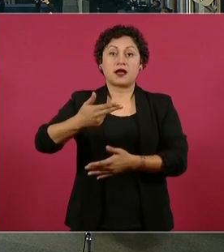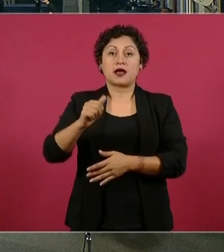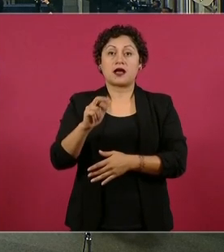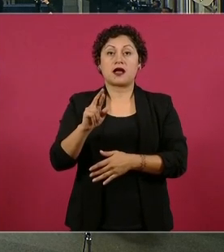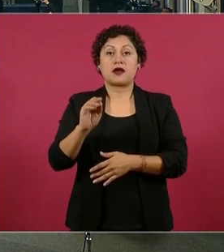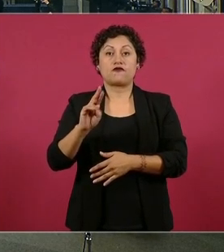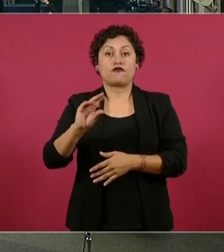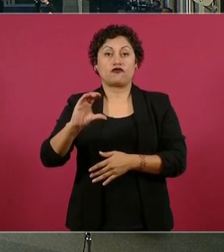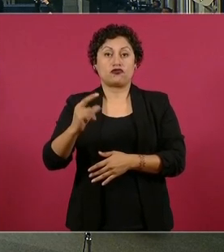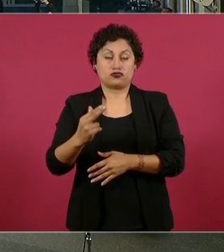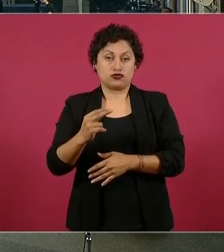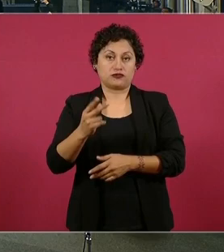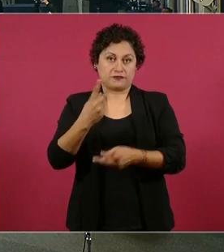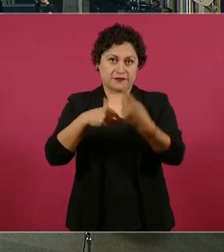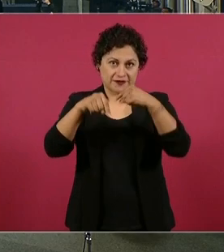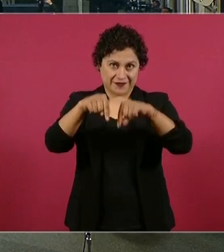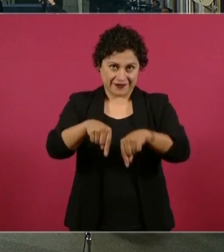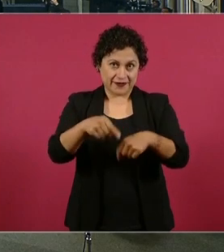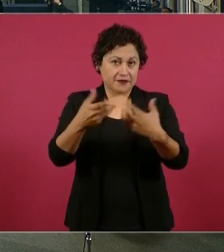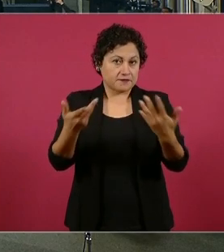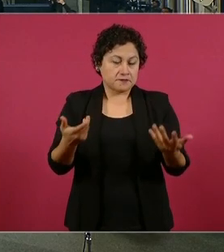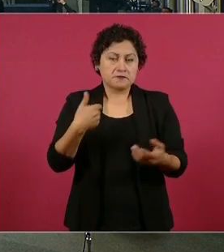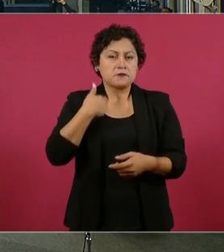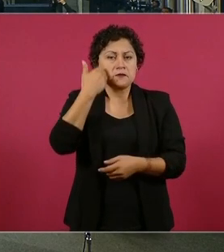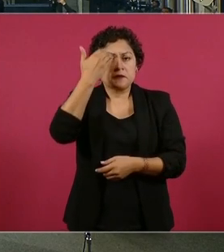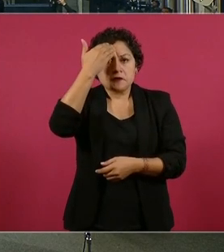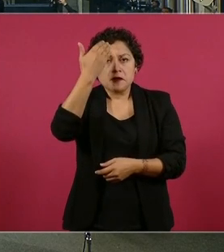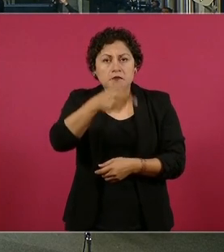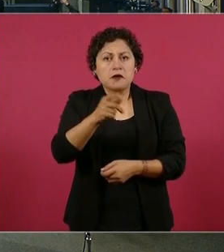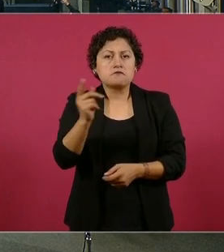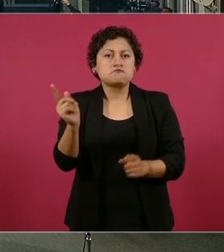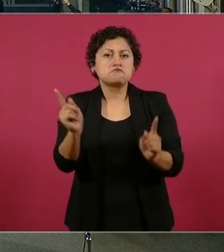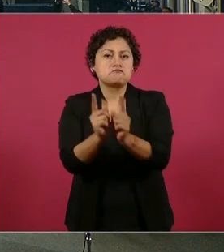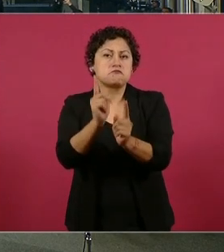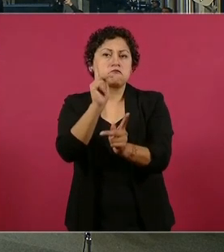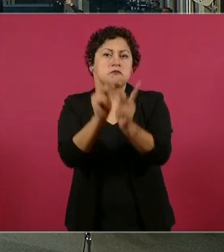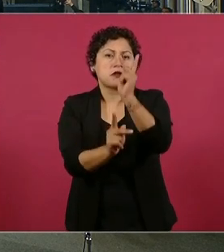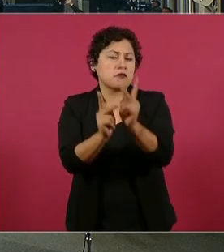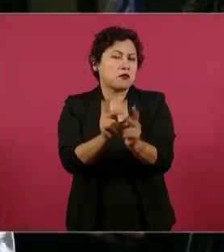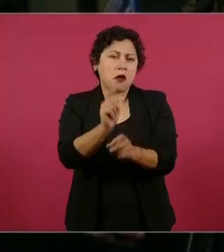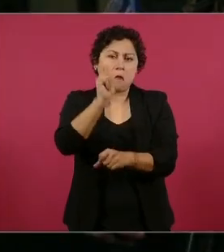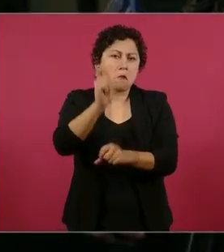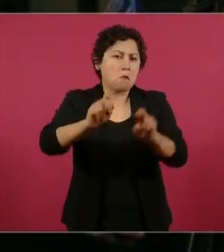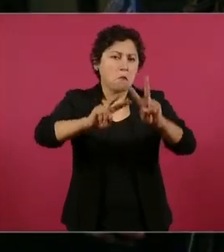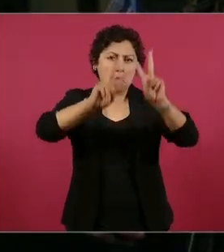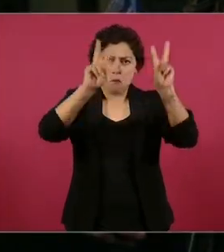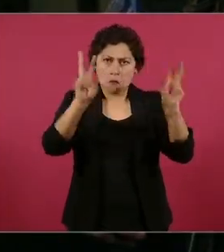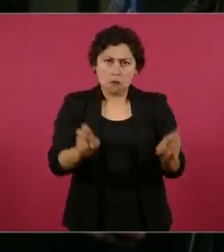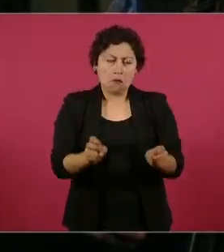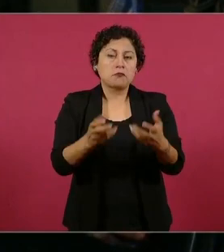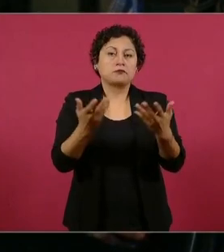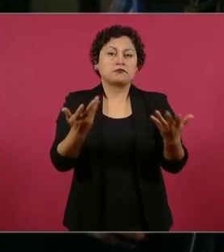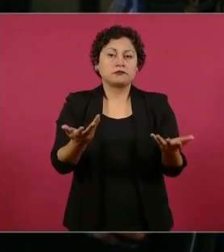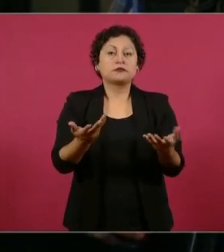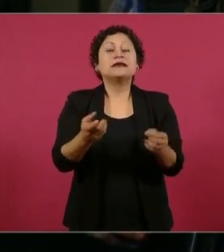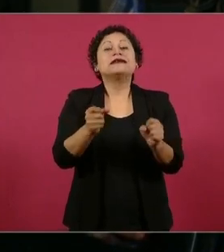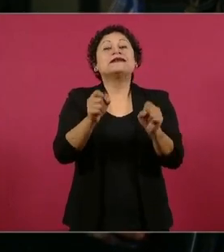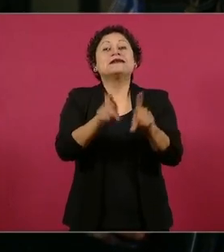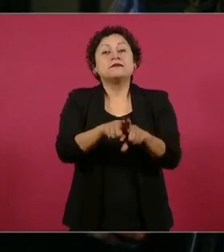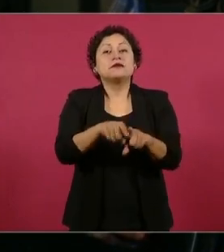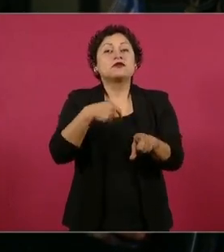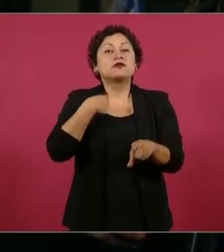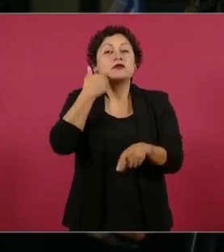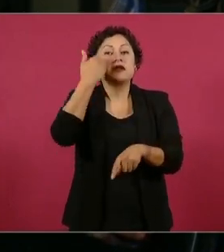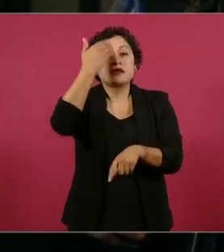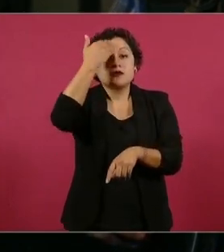Palacio Nacional, preguntarle qué temas abordaron y sobre todo, de aquí a que finalice su mandato,